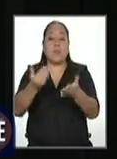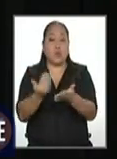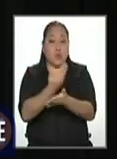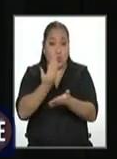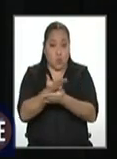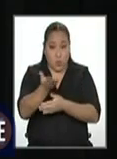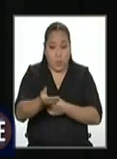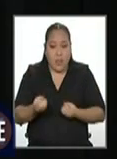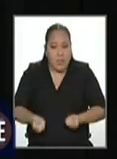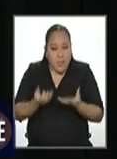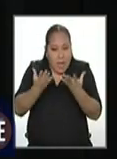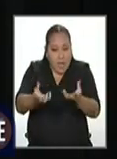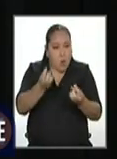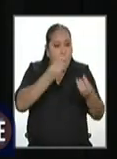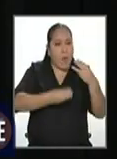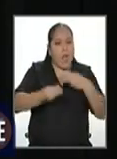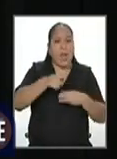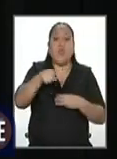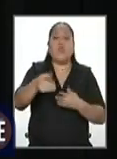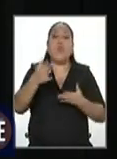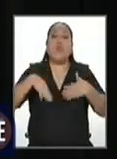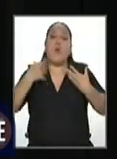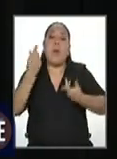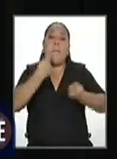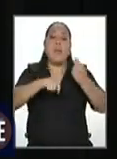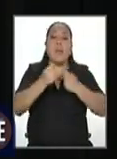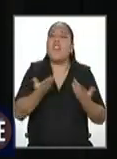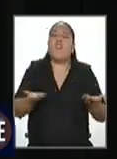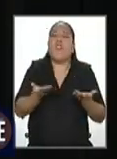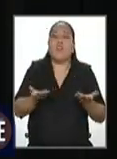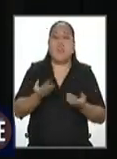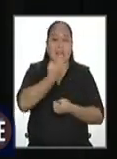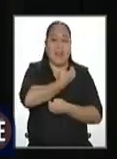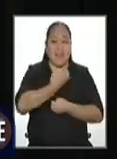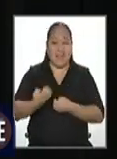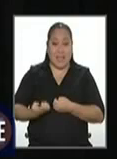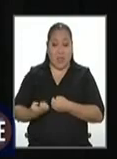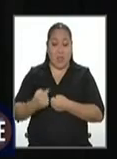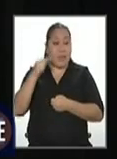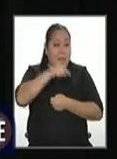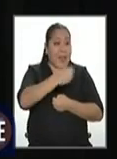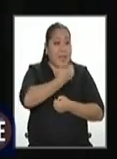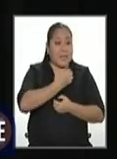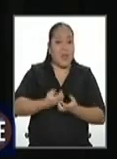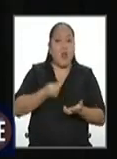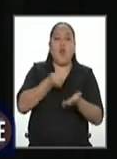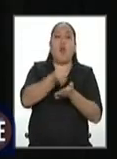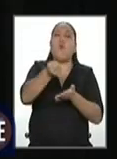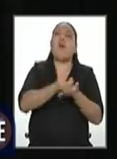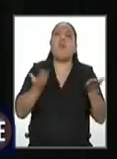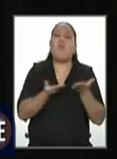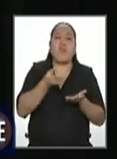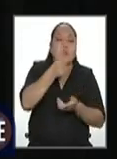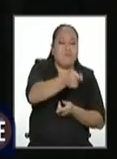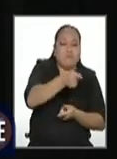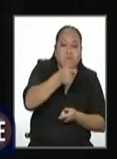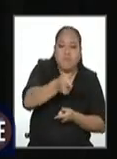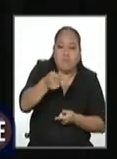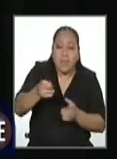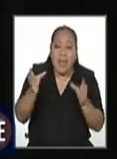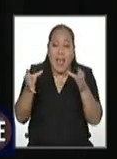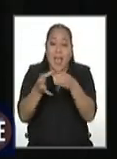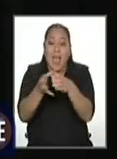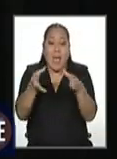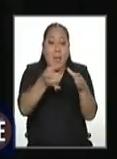dándoles un mercado adicional, el mercado del Estado. Las compras estatales, podrá la